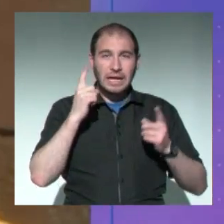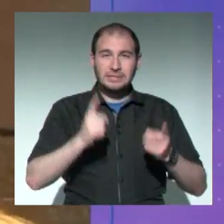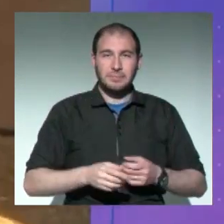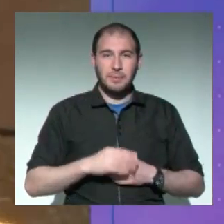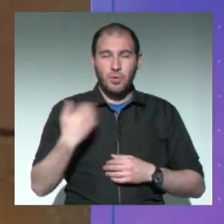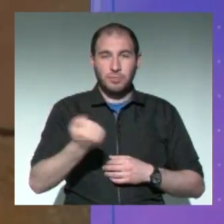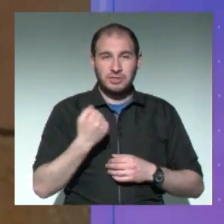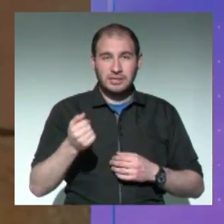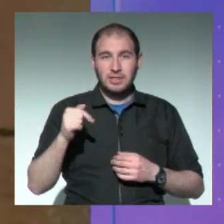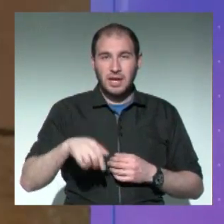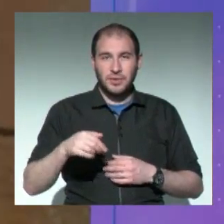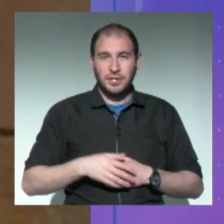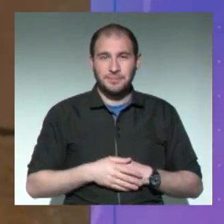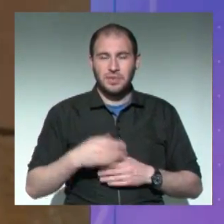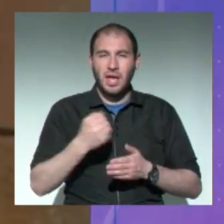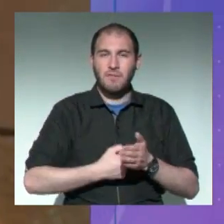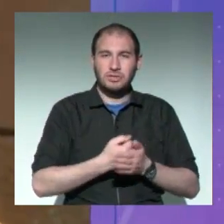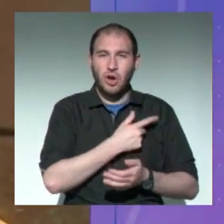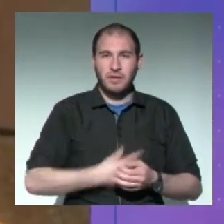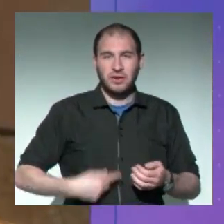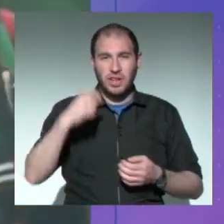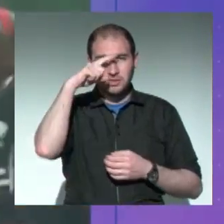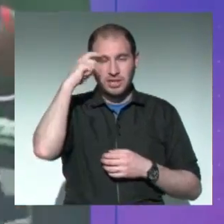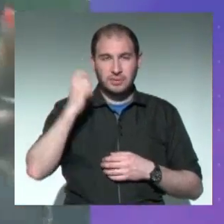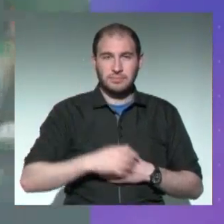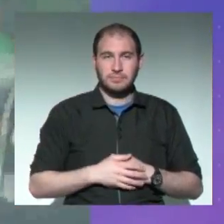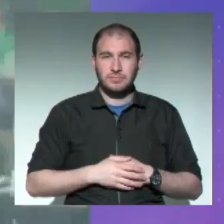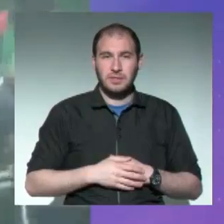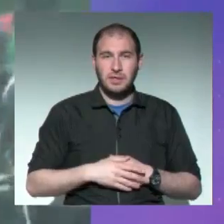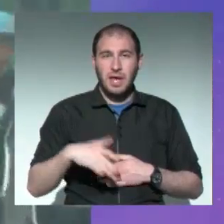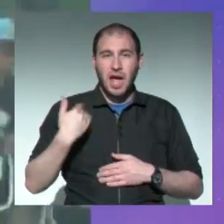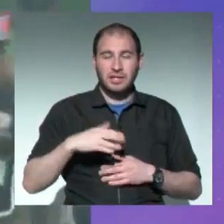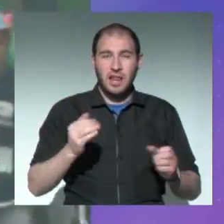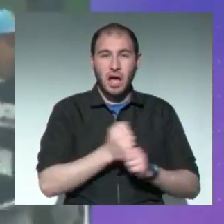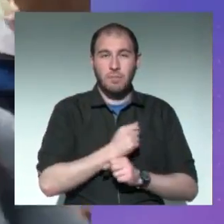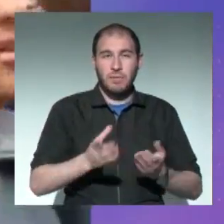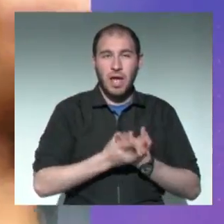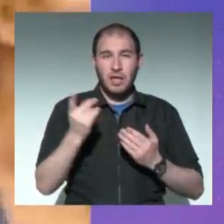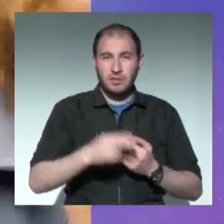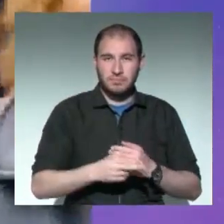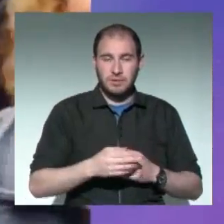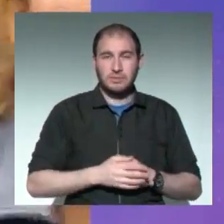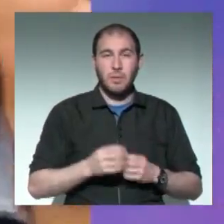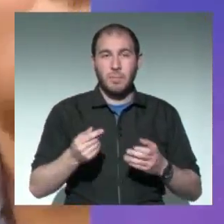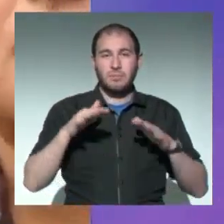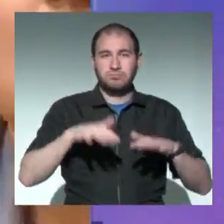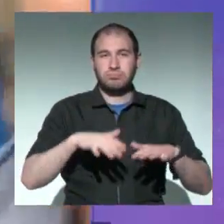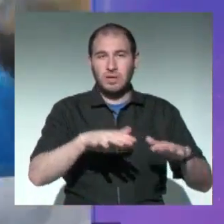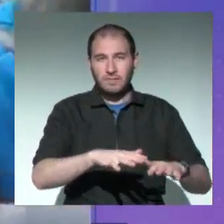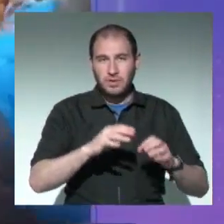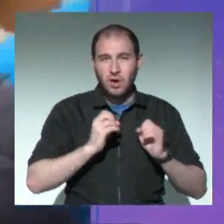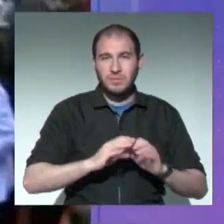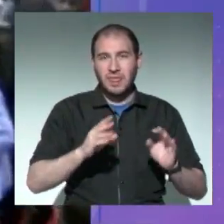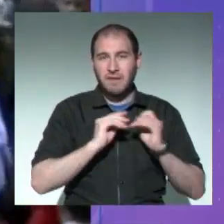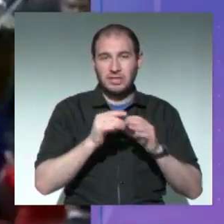sobre todo, la está haciendo un gran esfuerzo el gobierno nacional. Argentina aprueba los recortes presupuestarios pese a las manifestaciones que han marcado